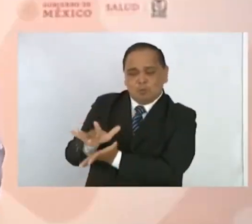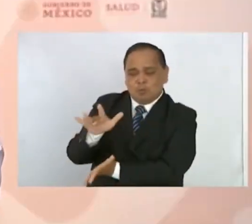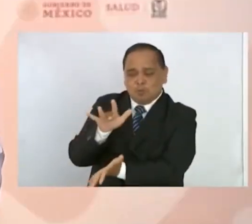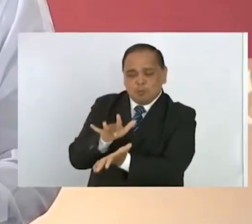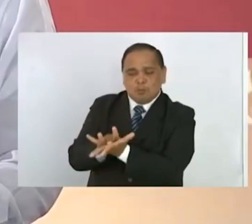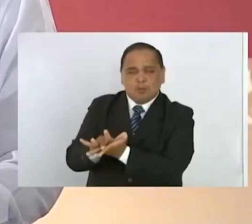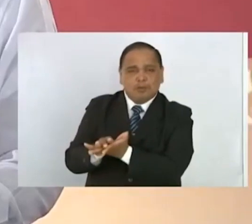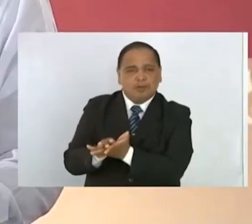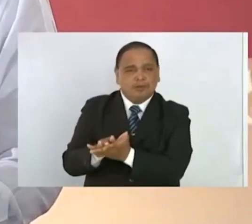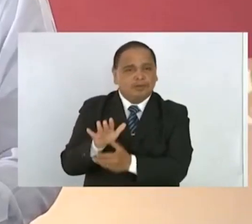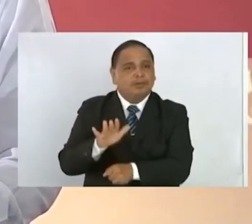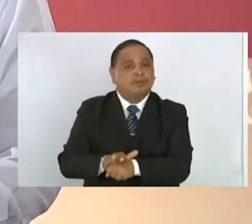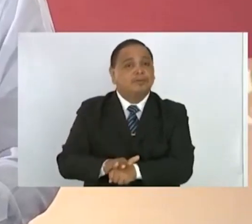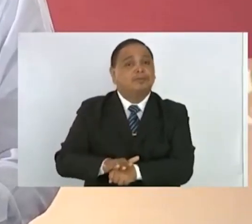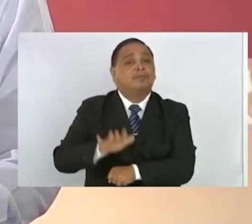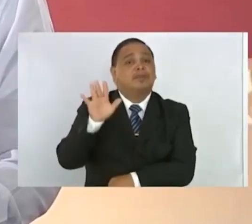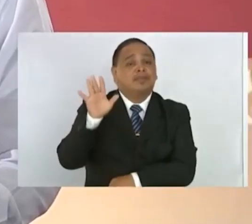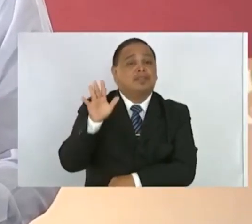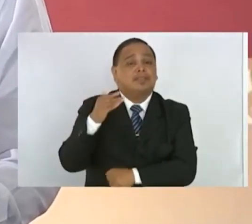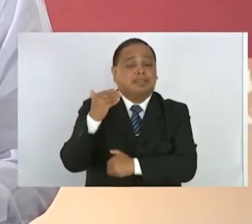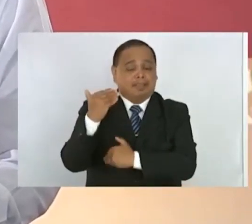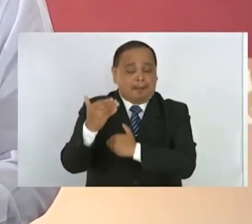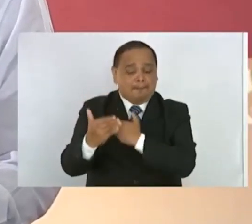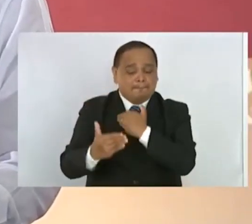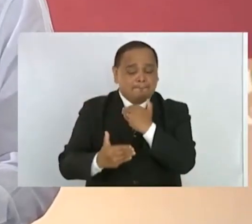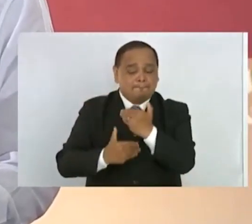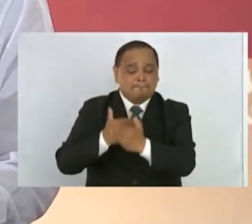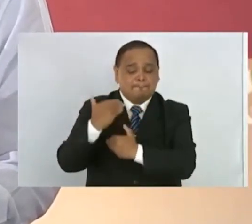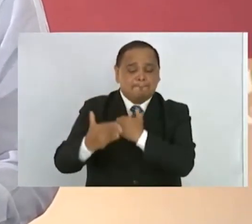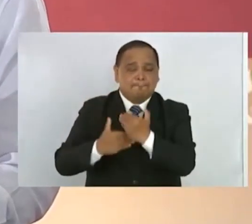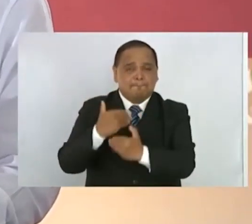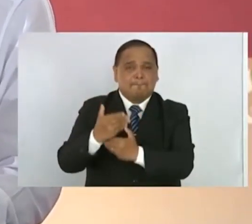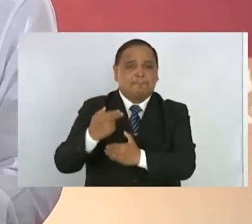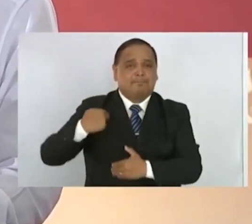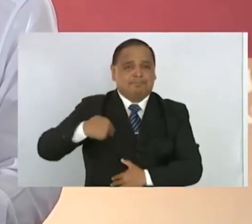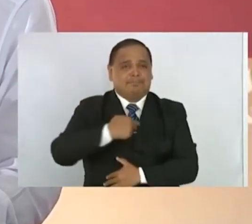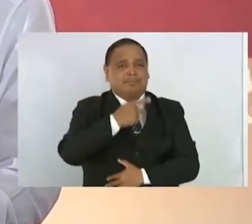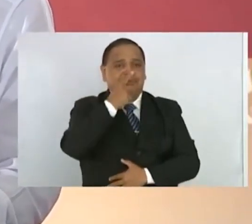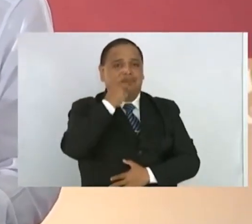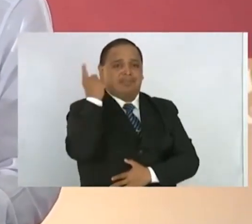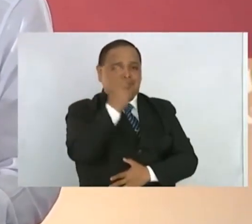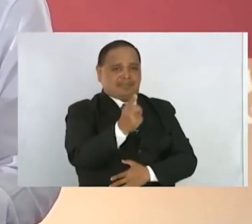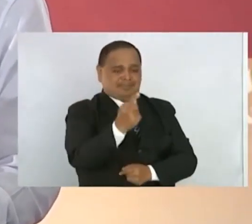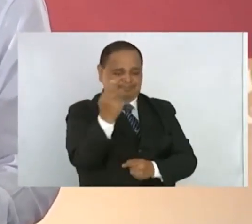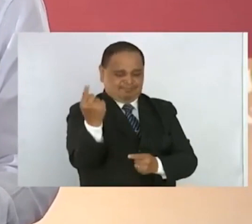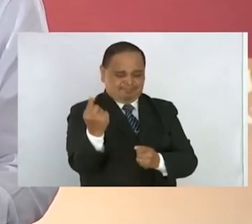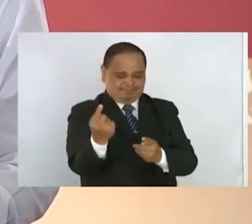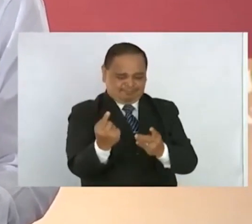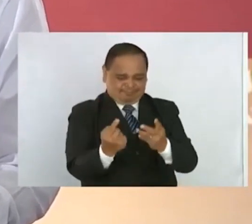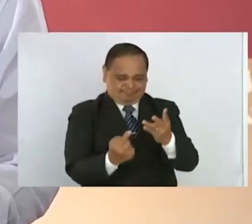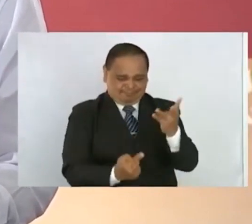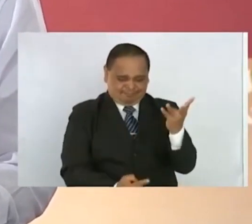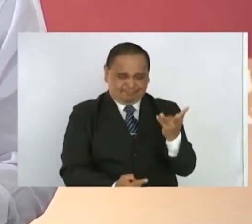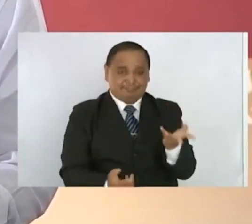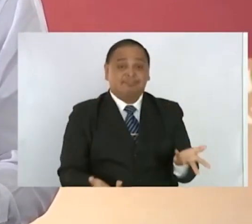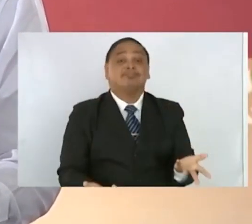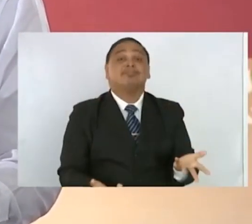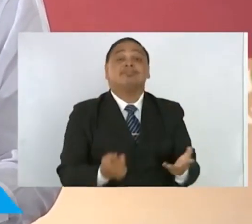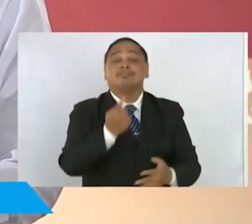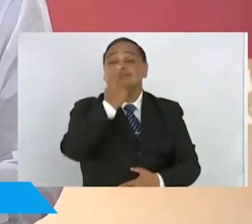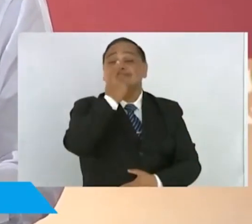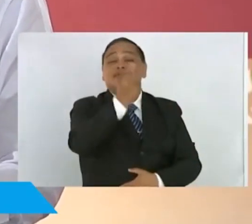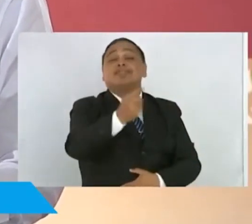está bien pero de cosas específicas remarcó en entrevista Y aunque es muy prematuro porque apenas se empezará a trabajar